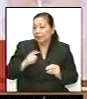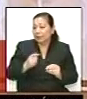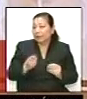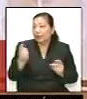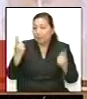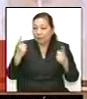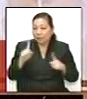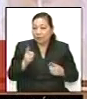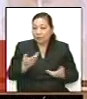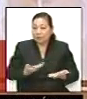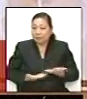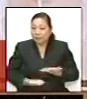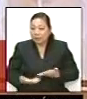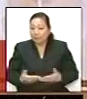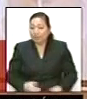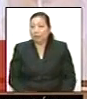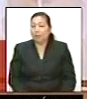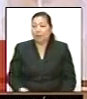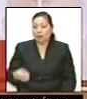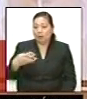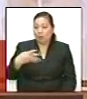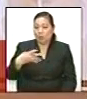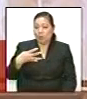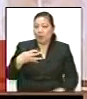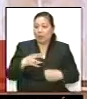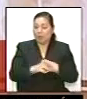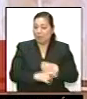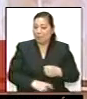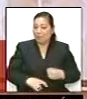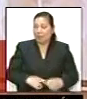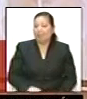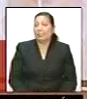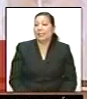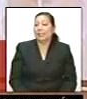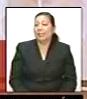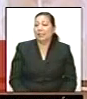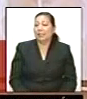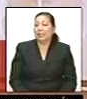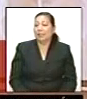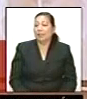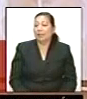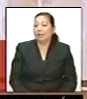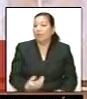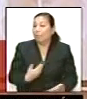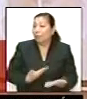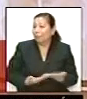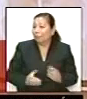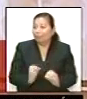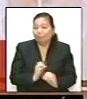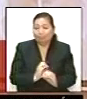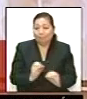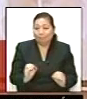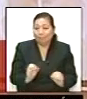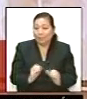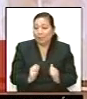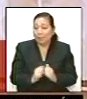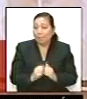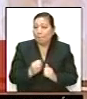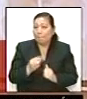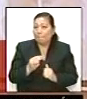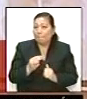acuerdo comercial con los cuatro países de la alianza. Ecuador no tiene el acuerdo comercial todavía con